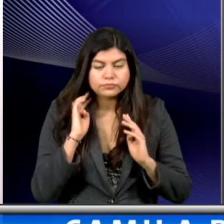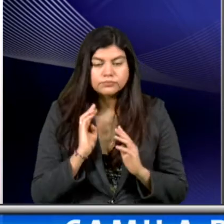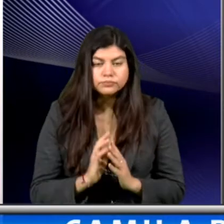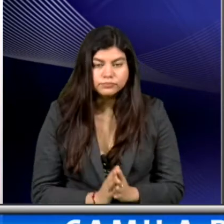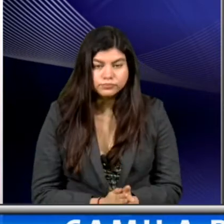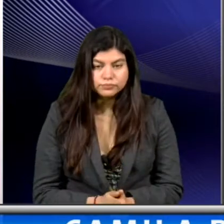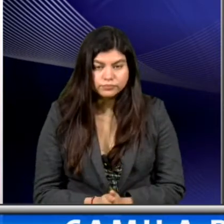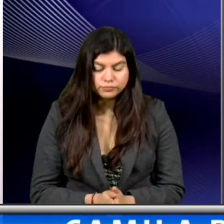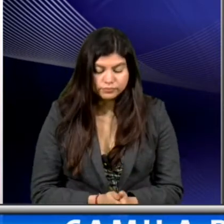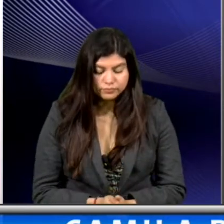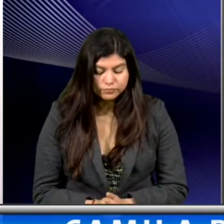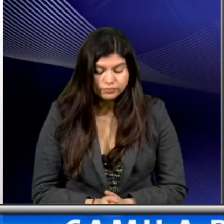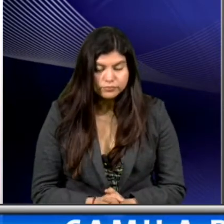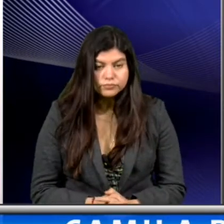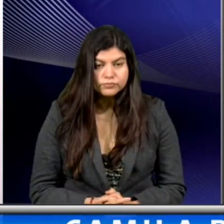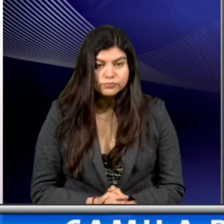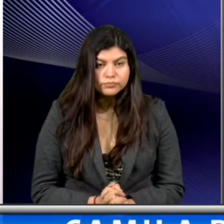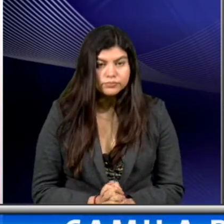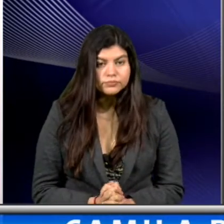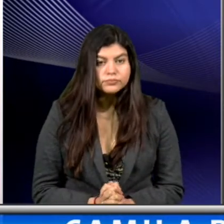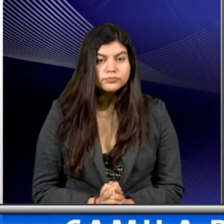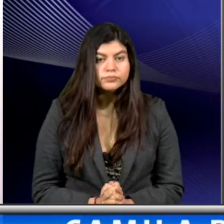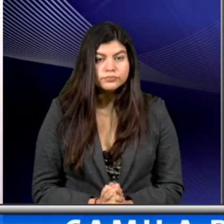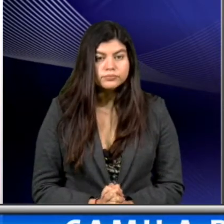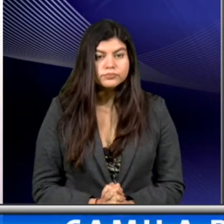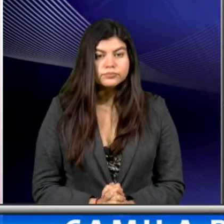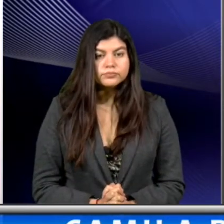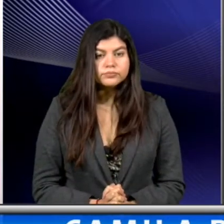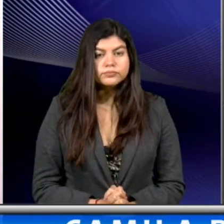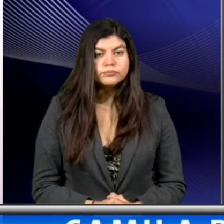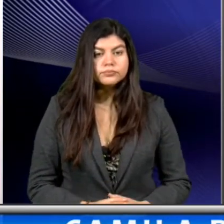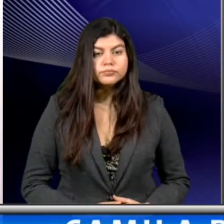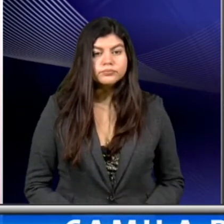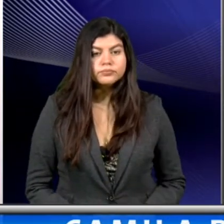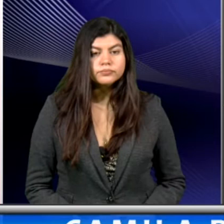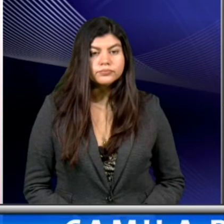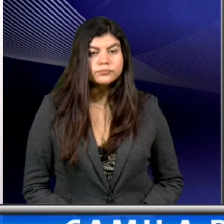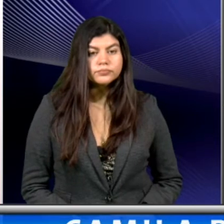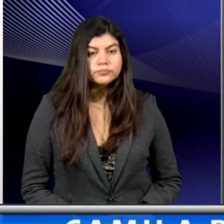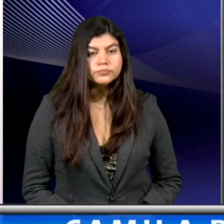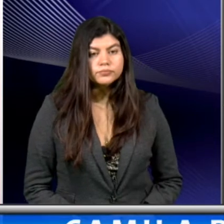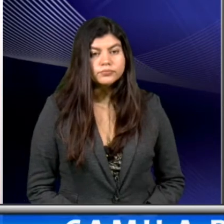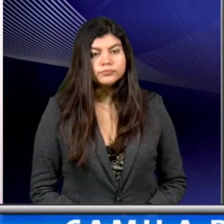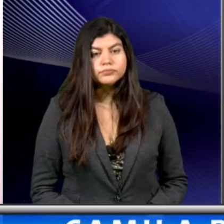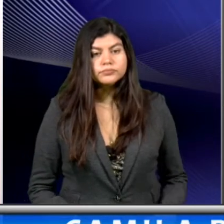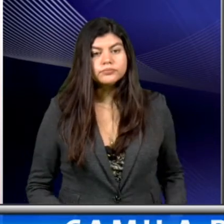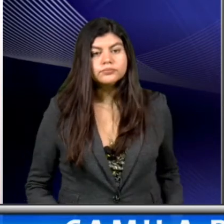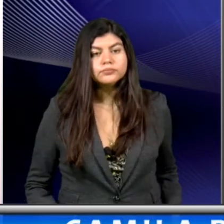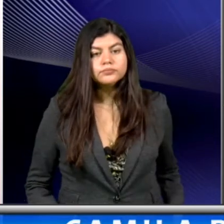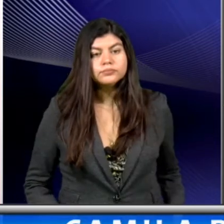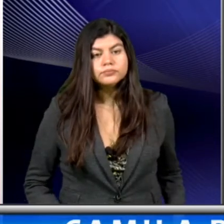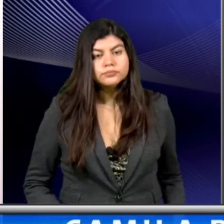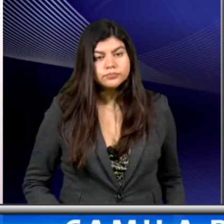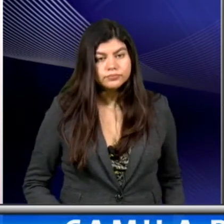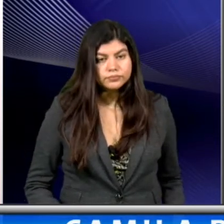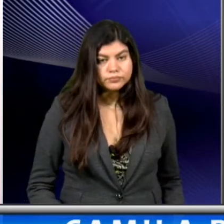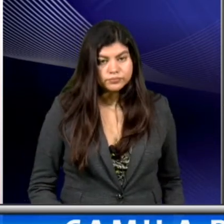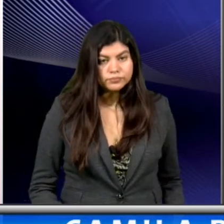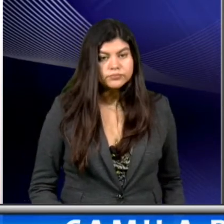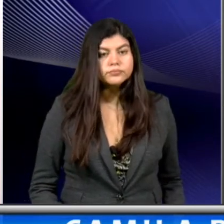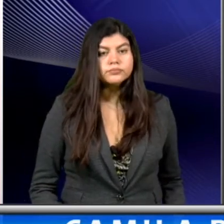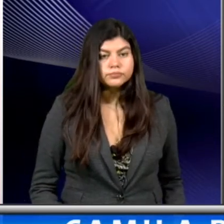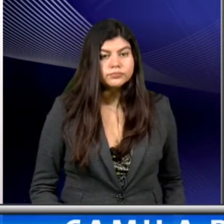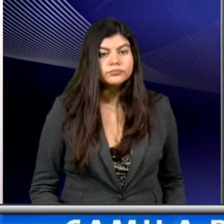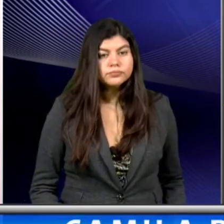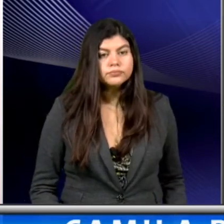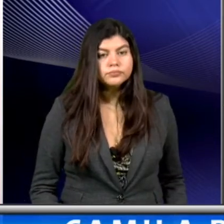se va generando una serie de impactos y va a depender mucho de qué tipo de sustancia estamos hablando, y la frecuencia y el contexto